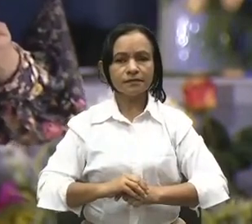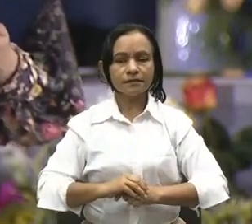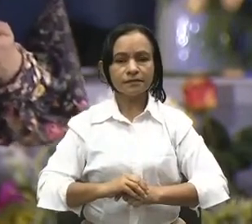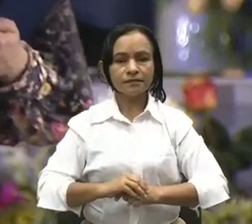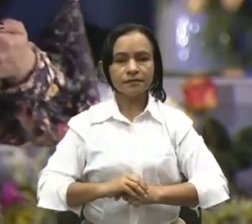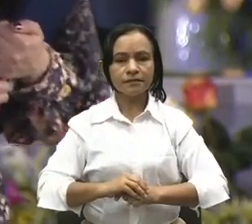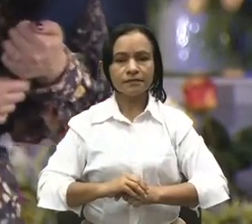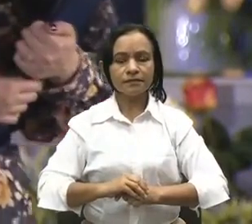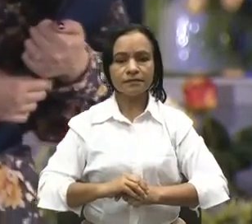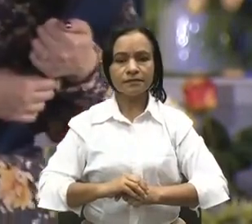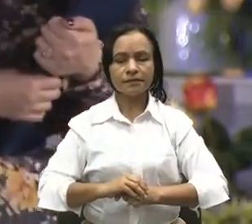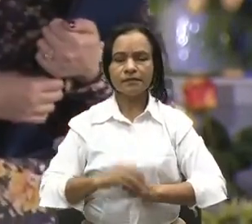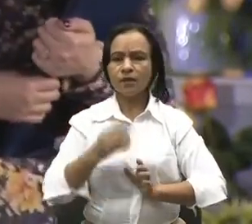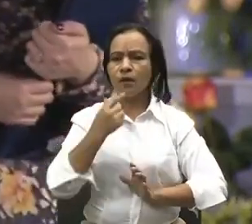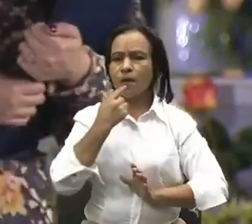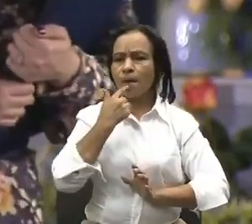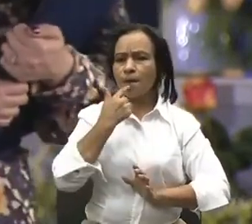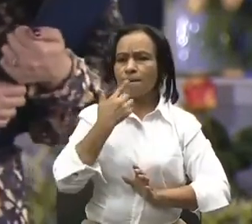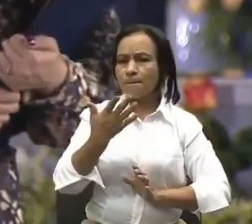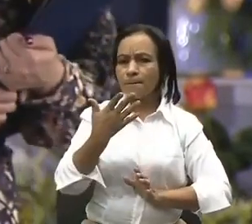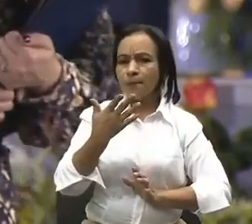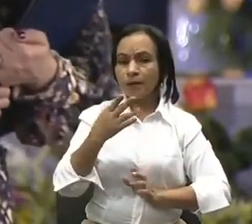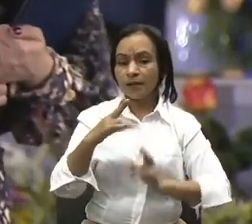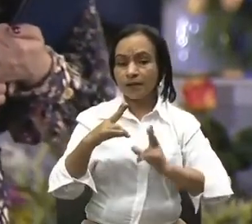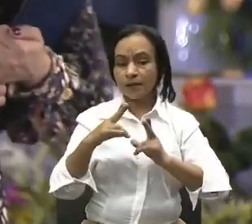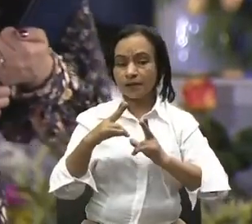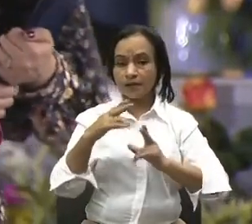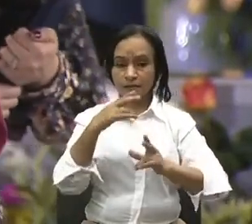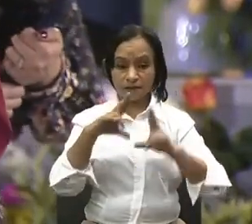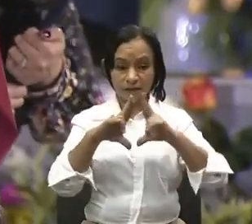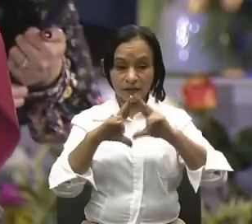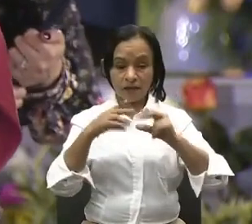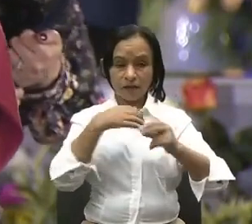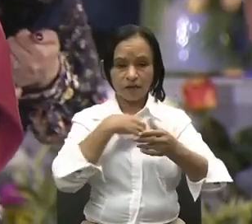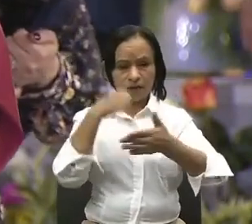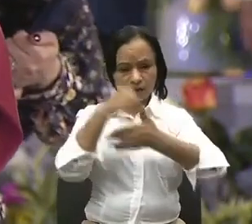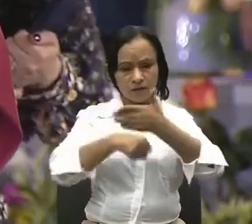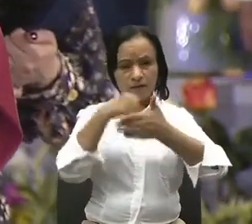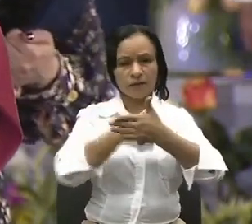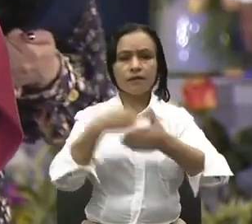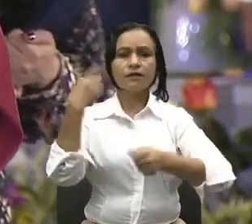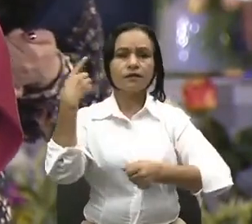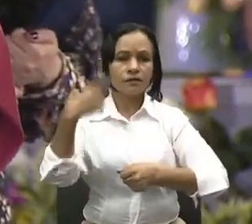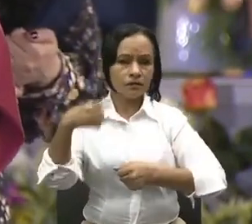precisamente porque somos defensores de los derechos humanos,